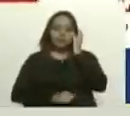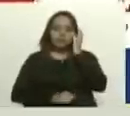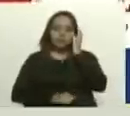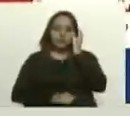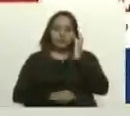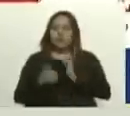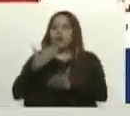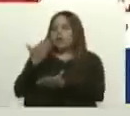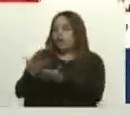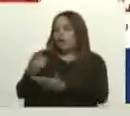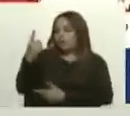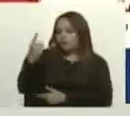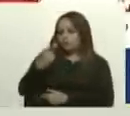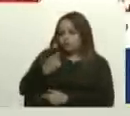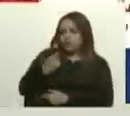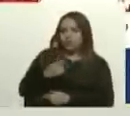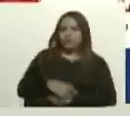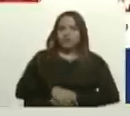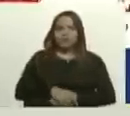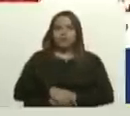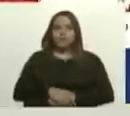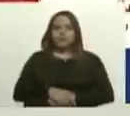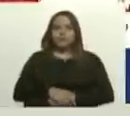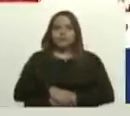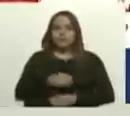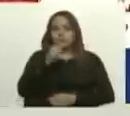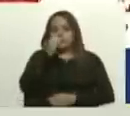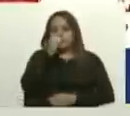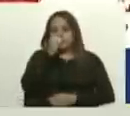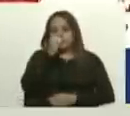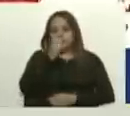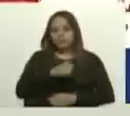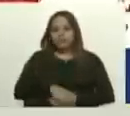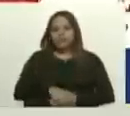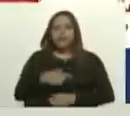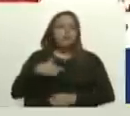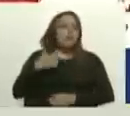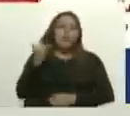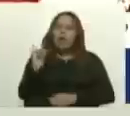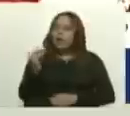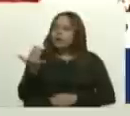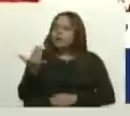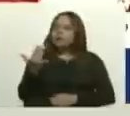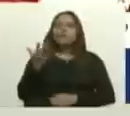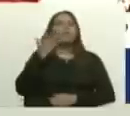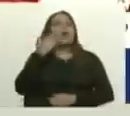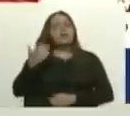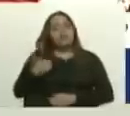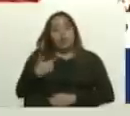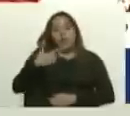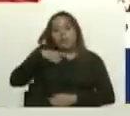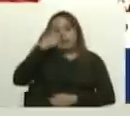Melanie. A mí me daría mucha vergüenza